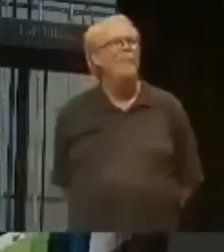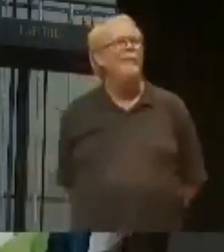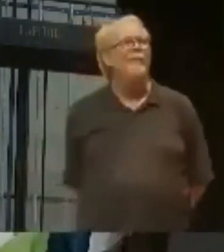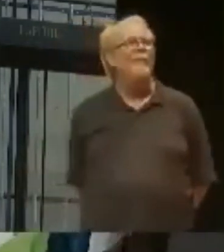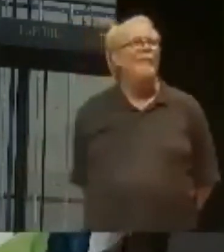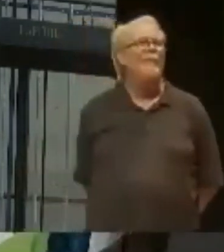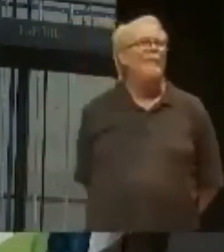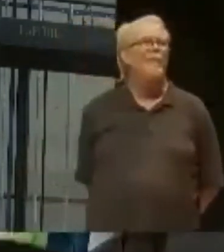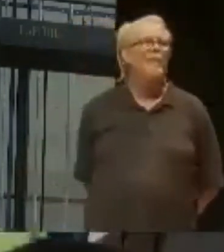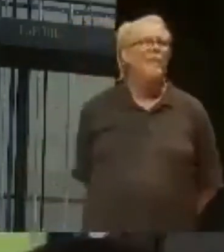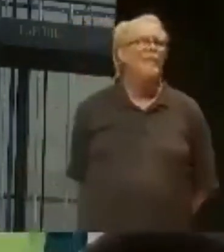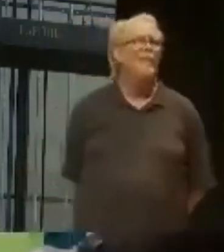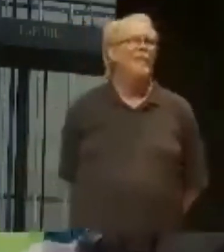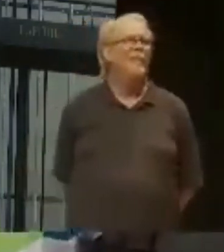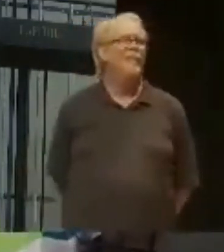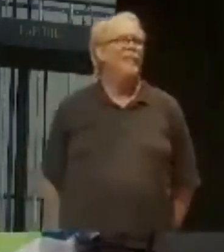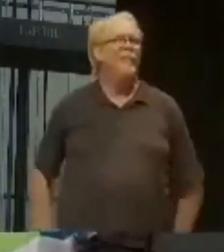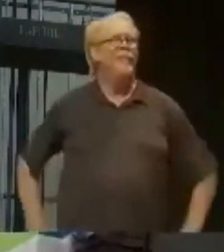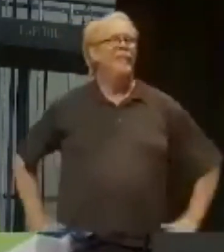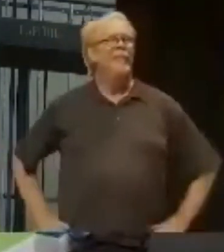las características de estas clases.